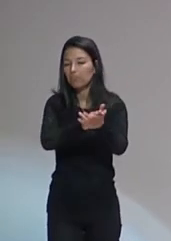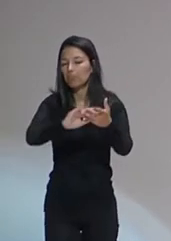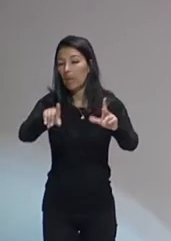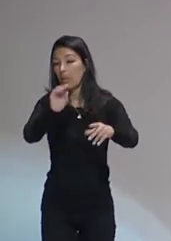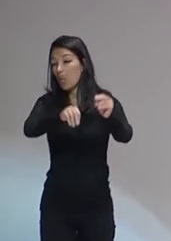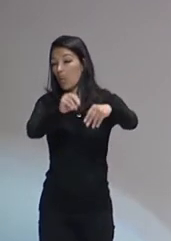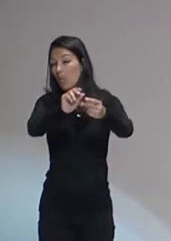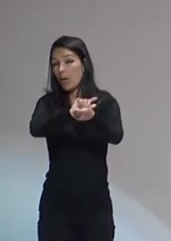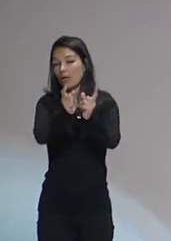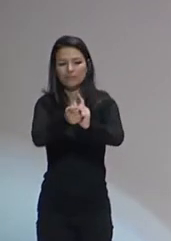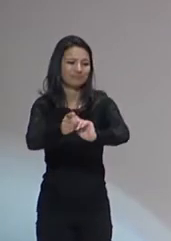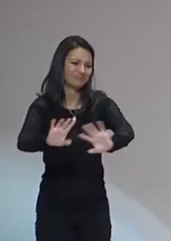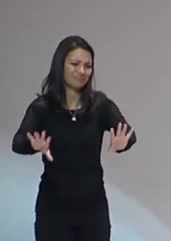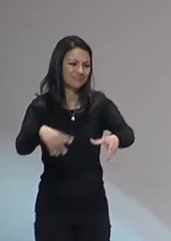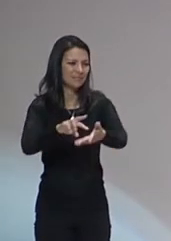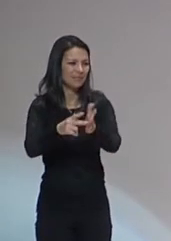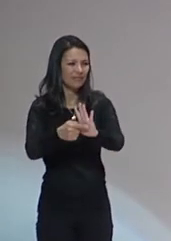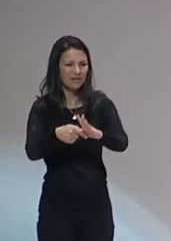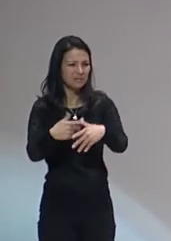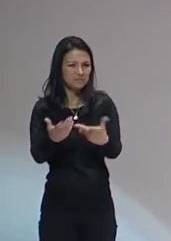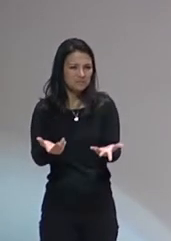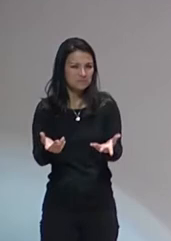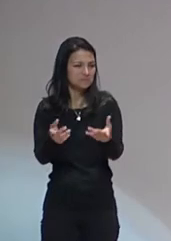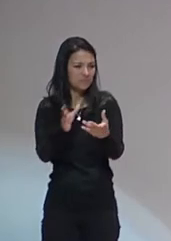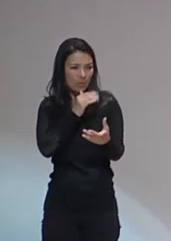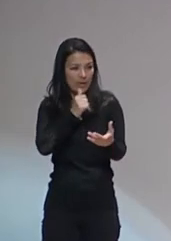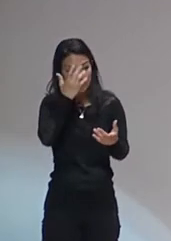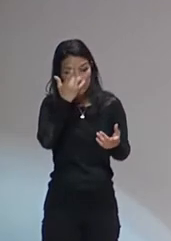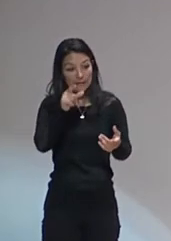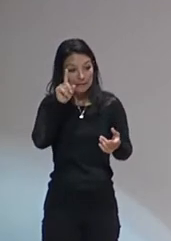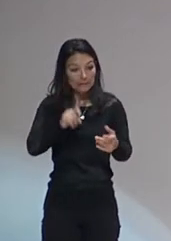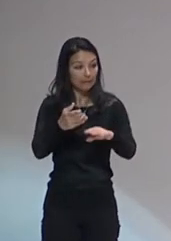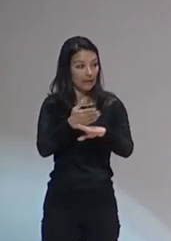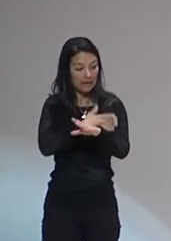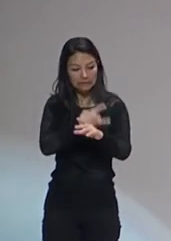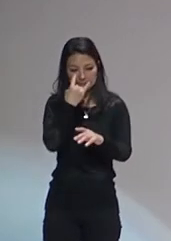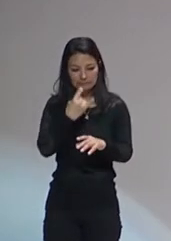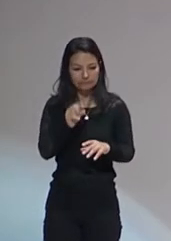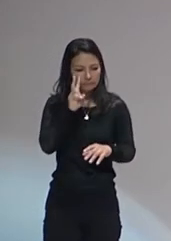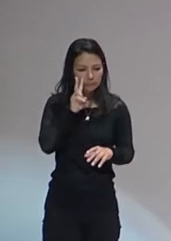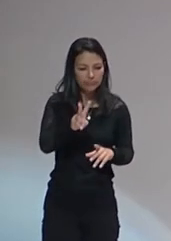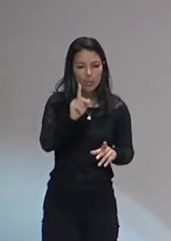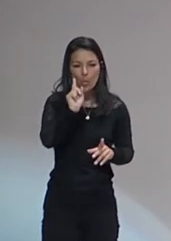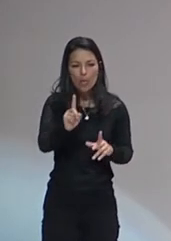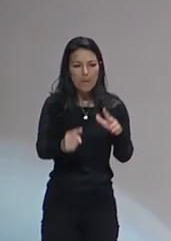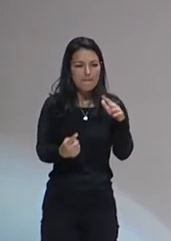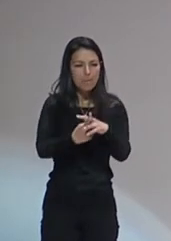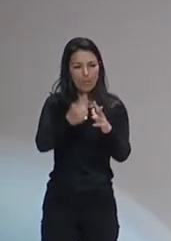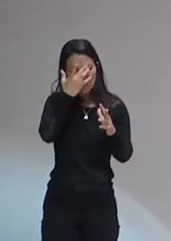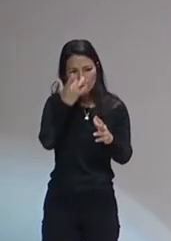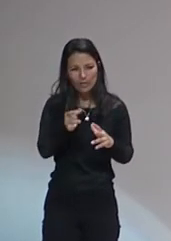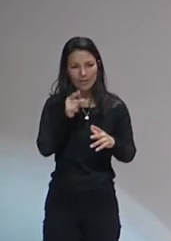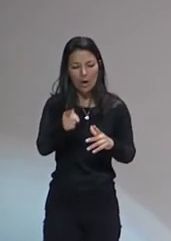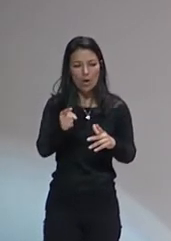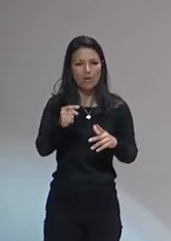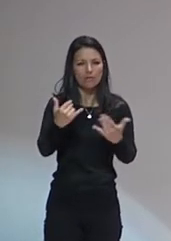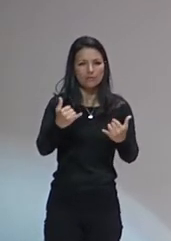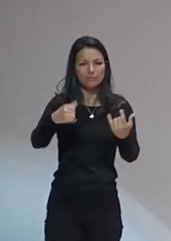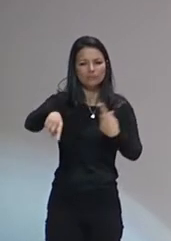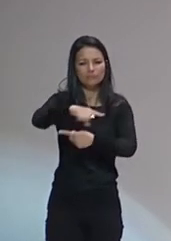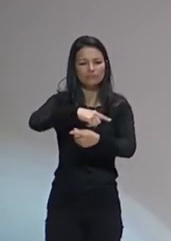convivencia escolar, pero que no han identificado la columna vertebral de qué es lo que está generando el